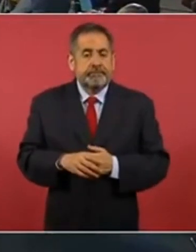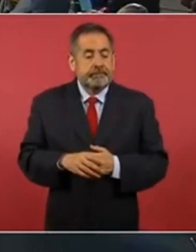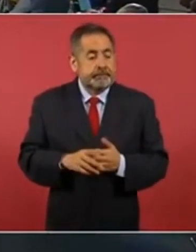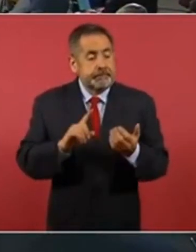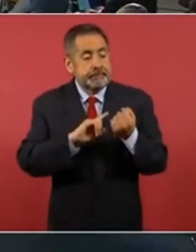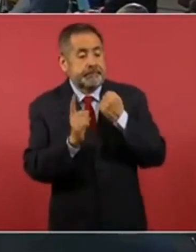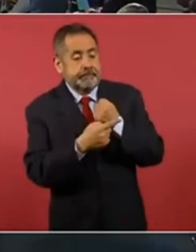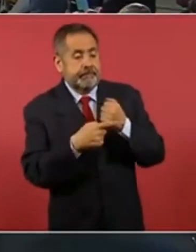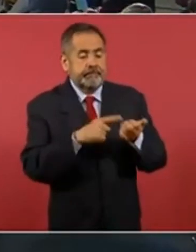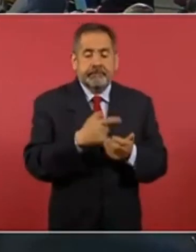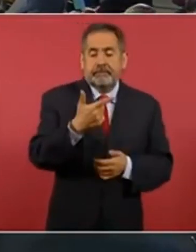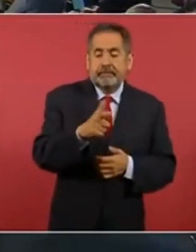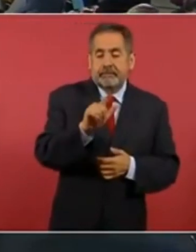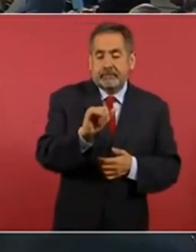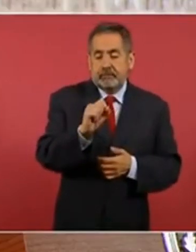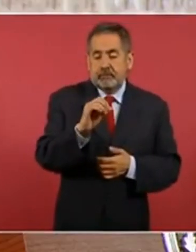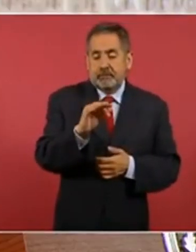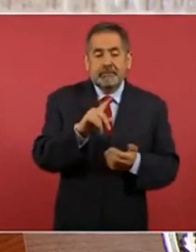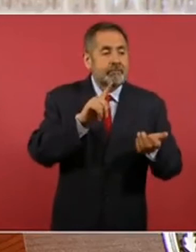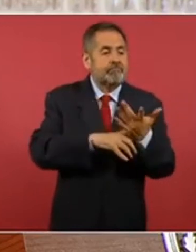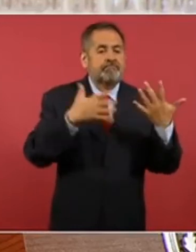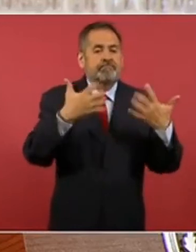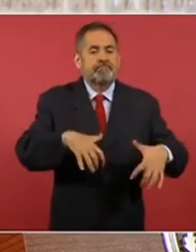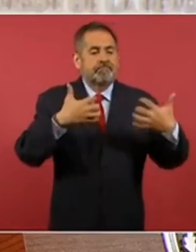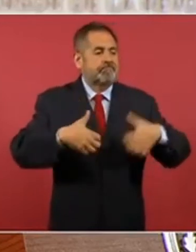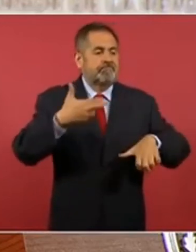detrás del glifosato están las empresas